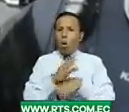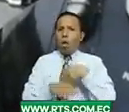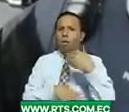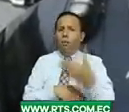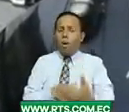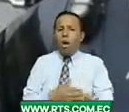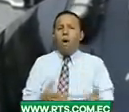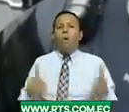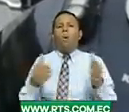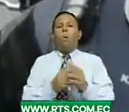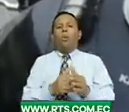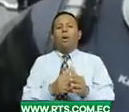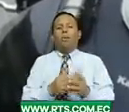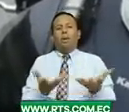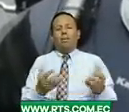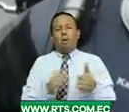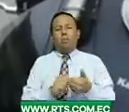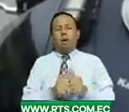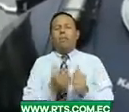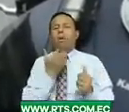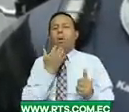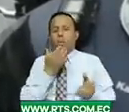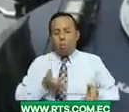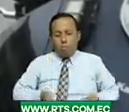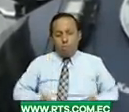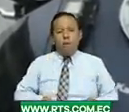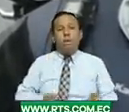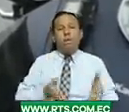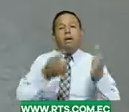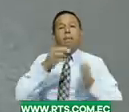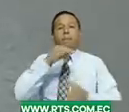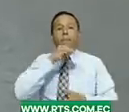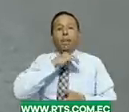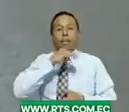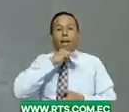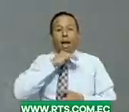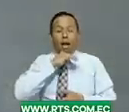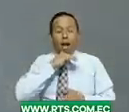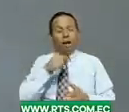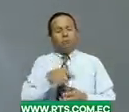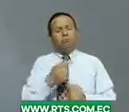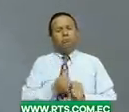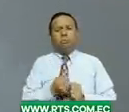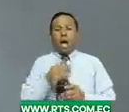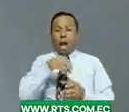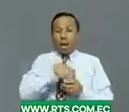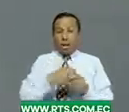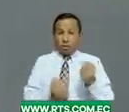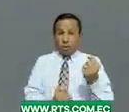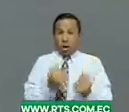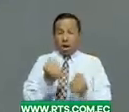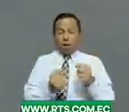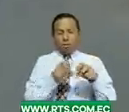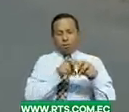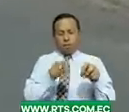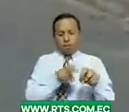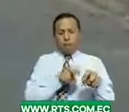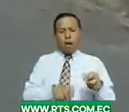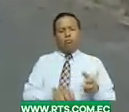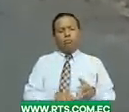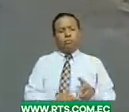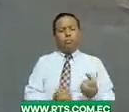Allí los ocupantes de un auto fueron interceptados por sujetos desconocidos, quienes procedieron a disparar en varias